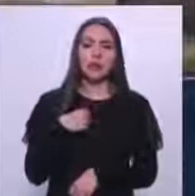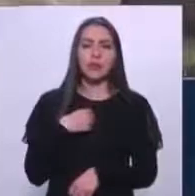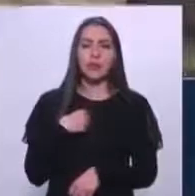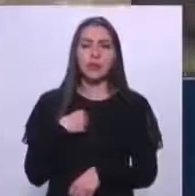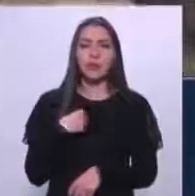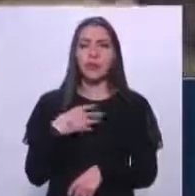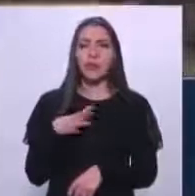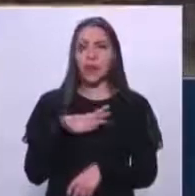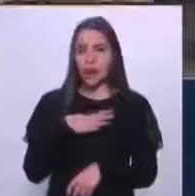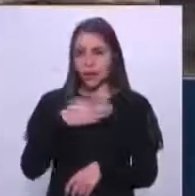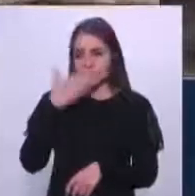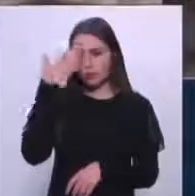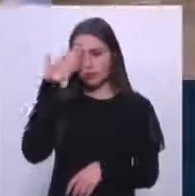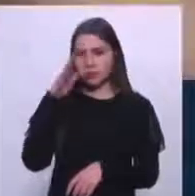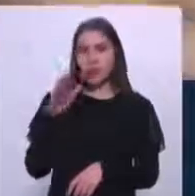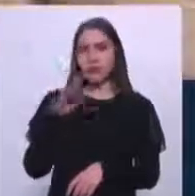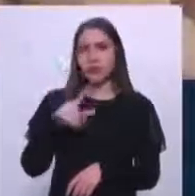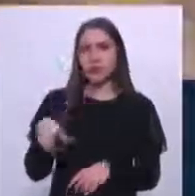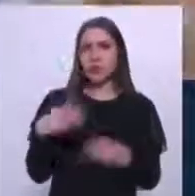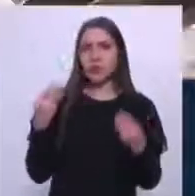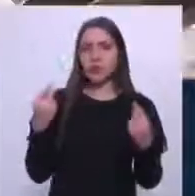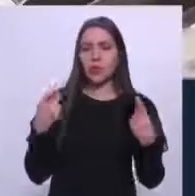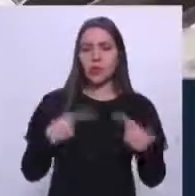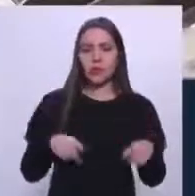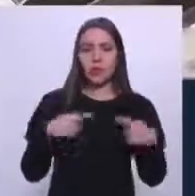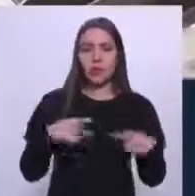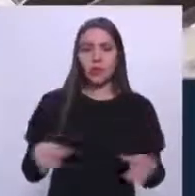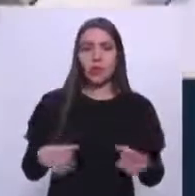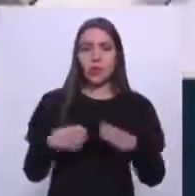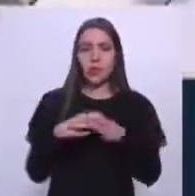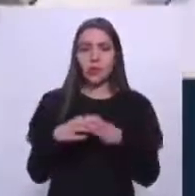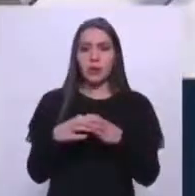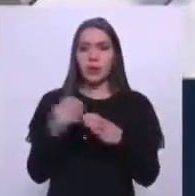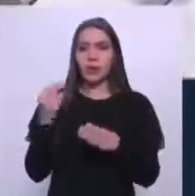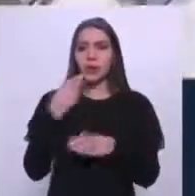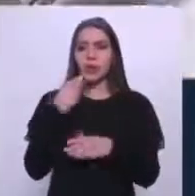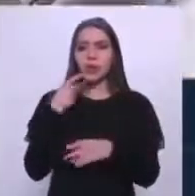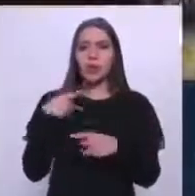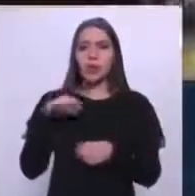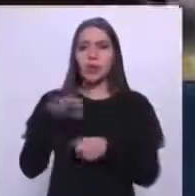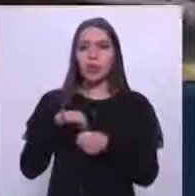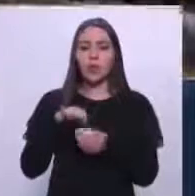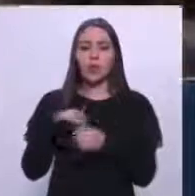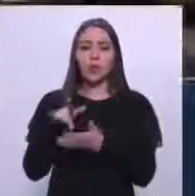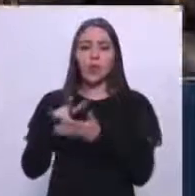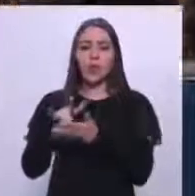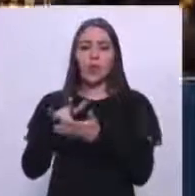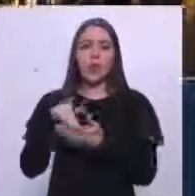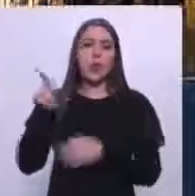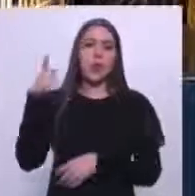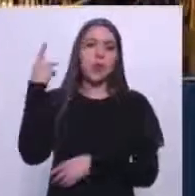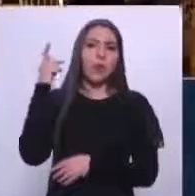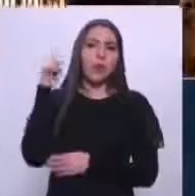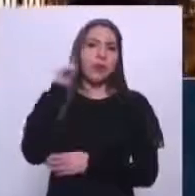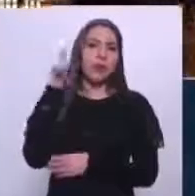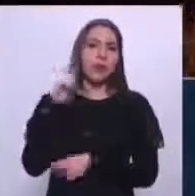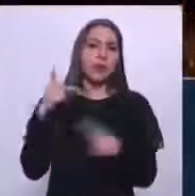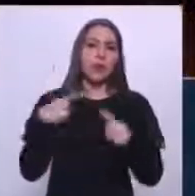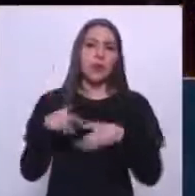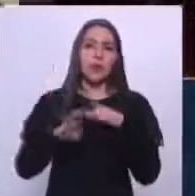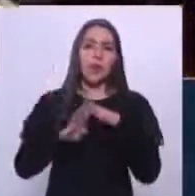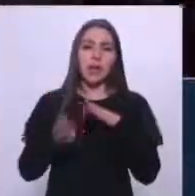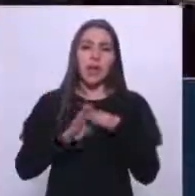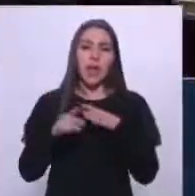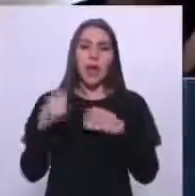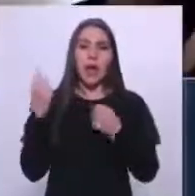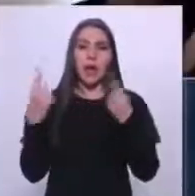un electorado que son migrantes en Puebla, en Zacatecas, hubo voces importantes que ahí